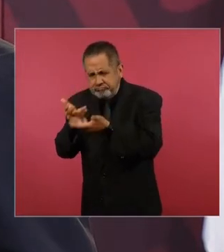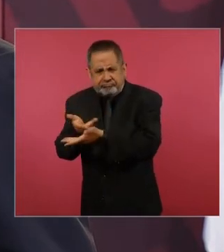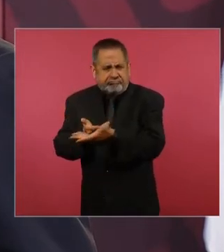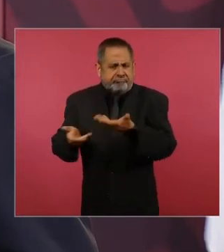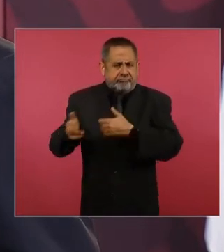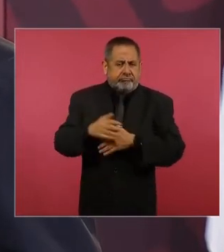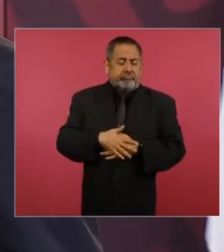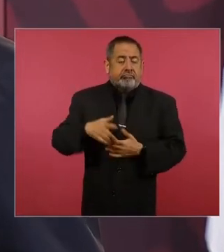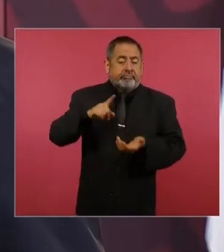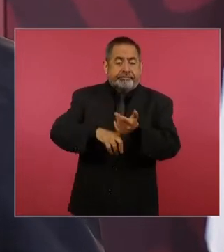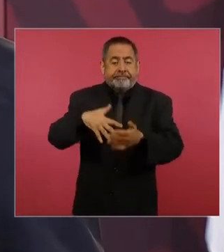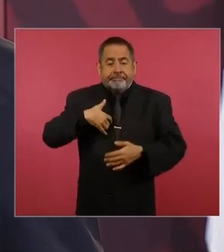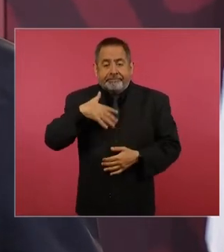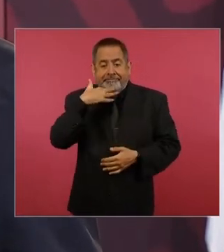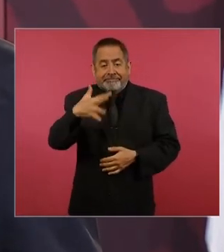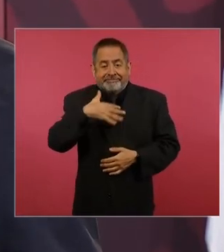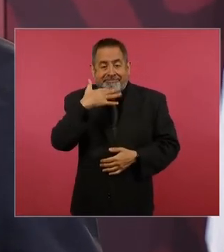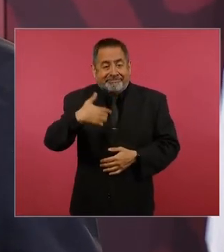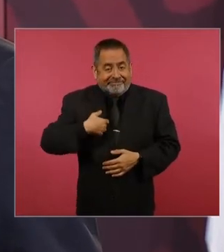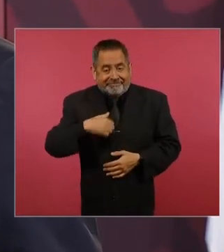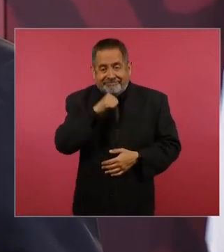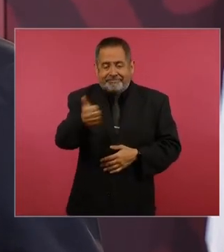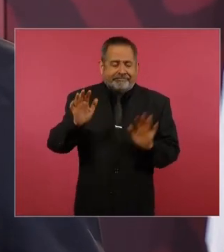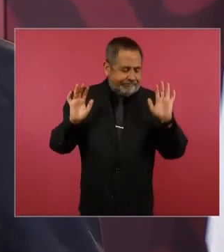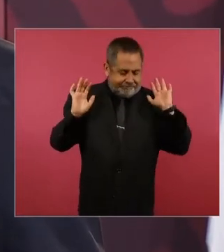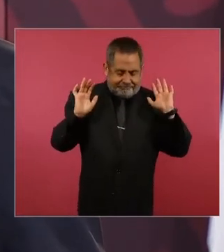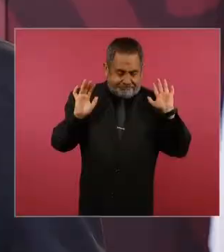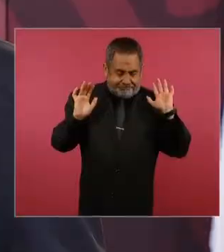no soy corrupto, zafo.